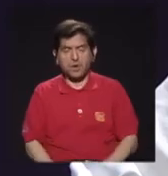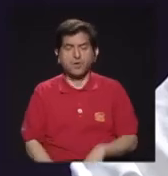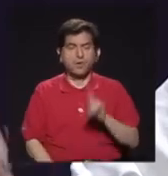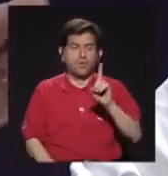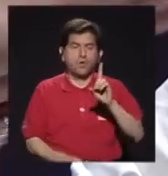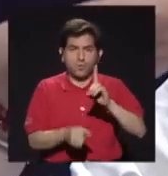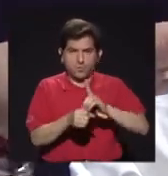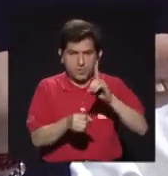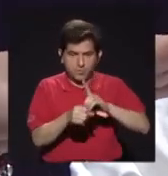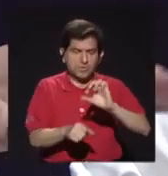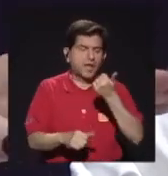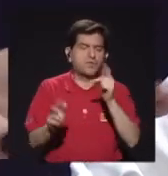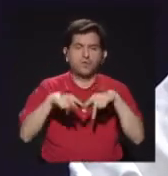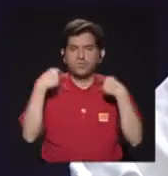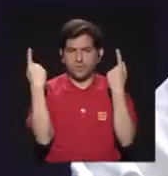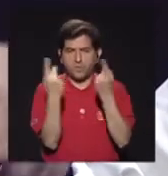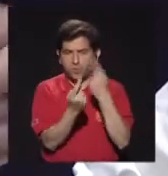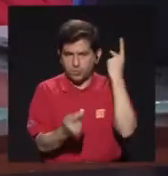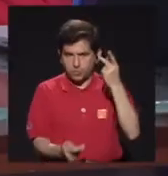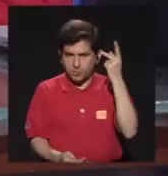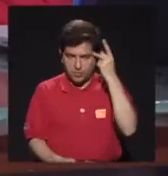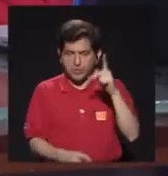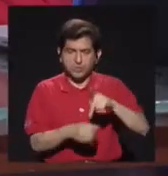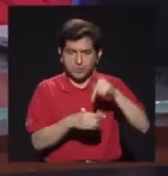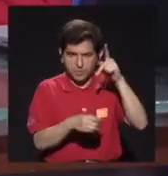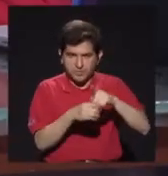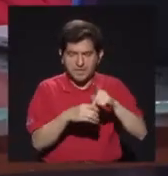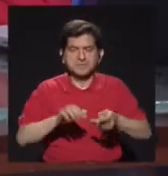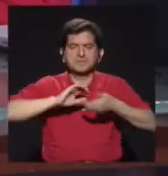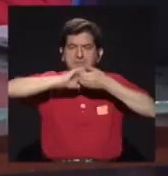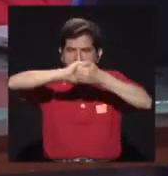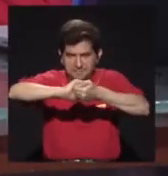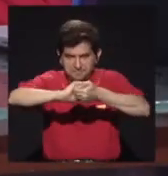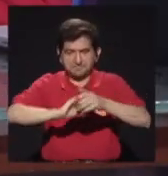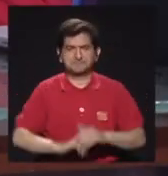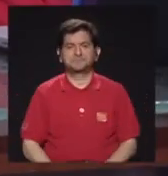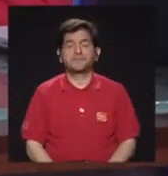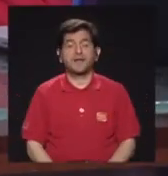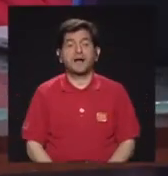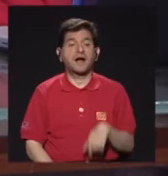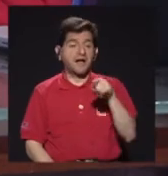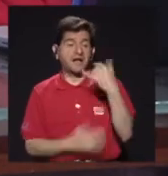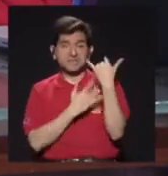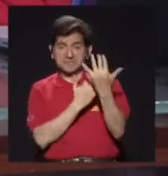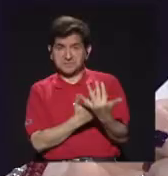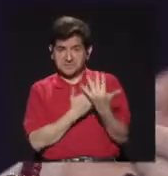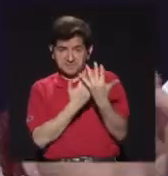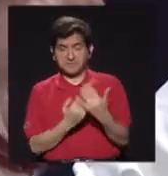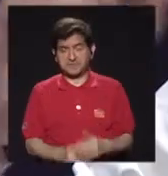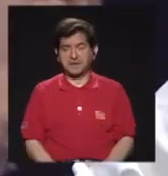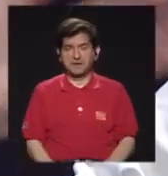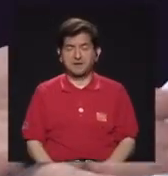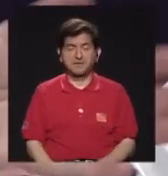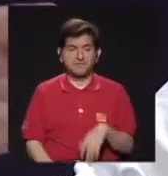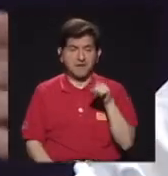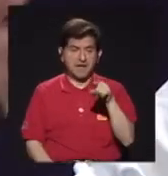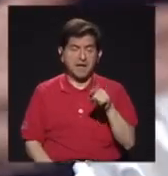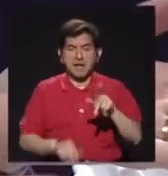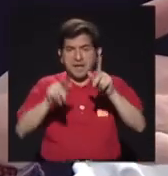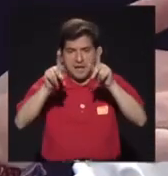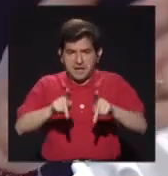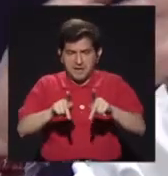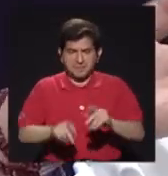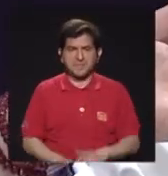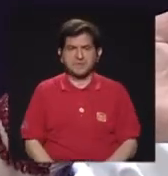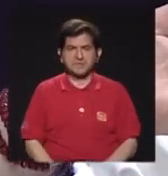de los otros partidos políticos que participaron en la alianza entonces era de esperar que en este sentido se pusiera a alguien que